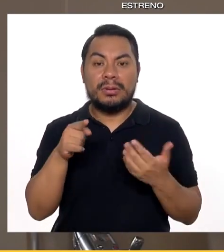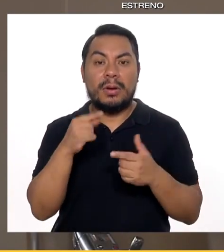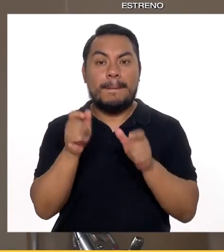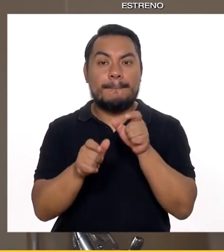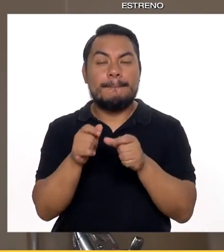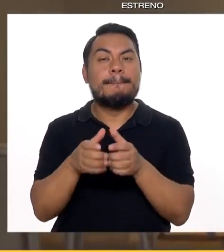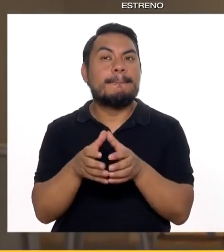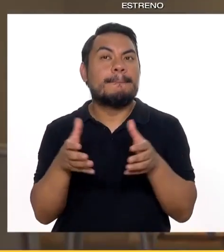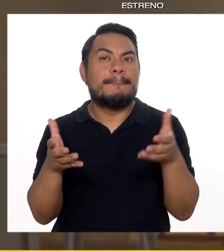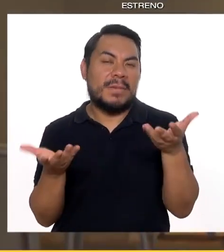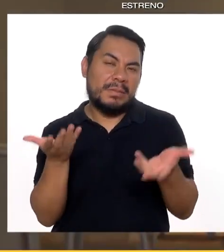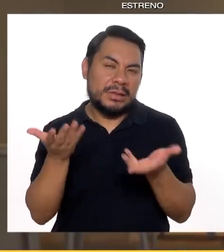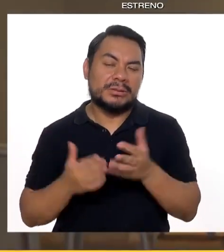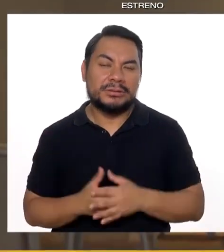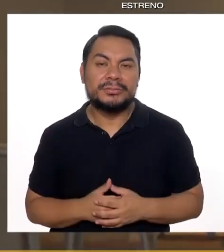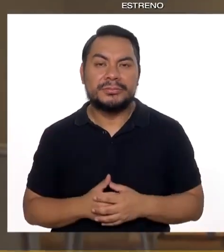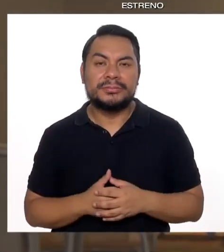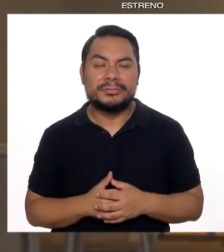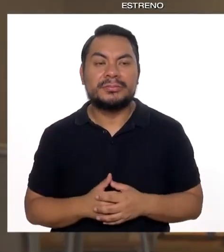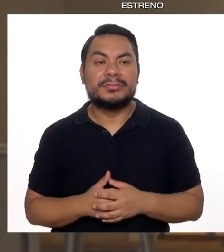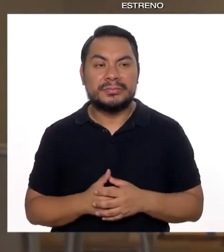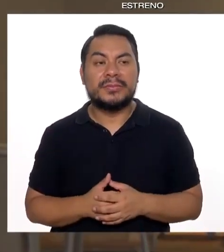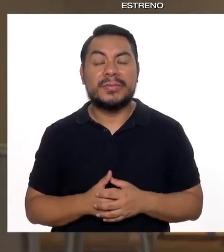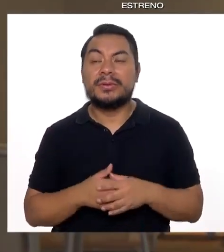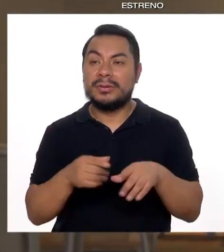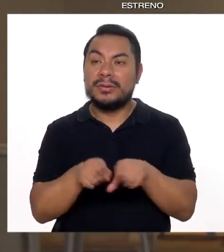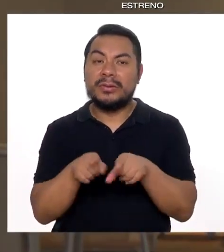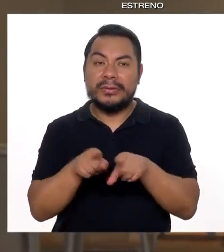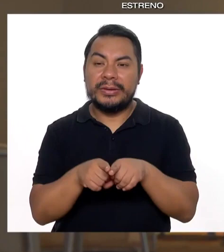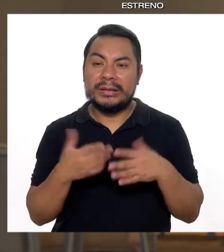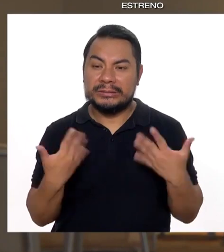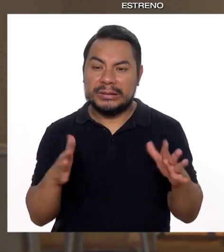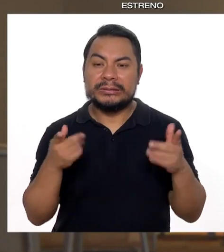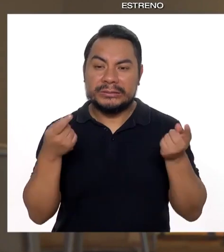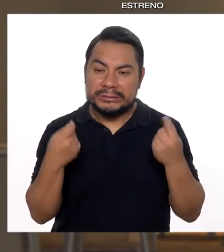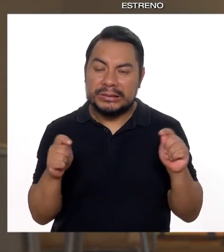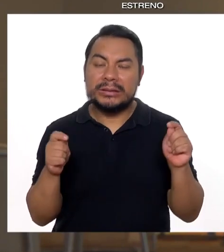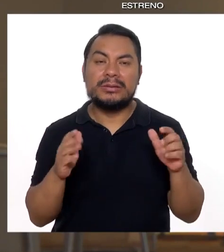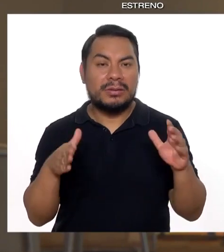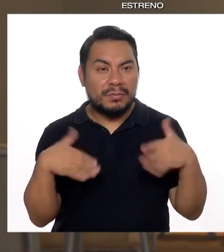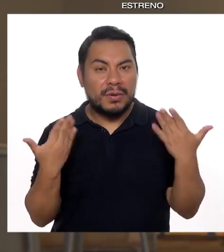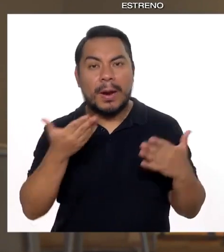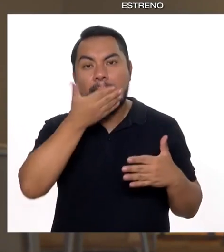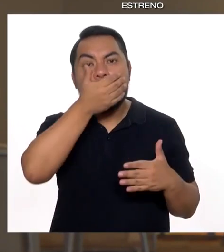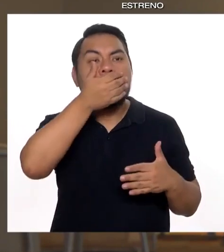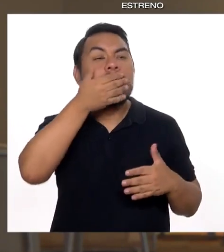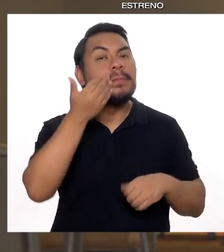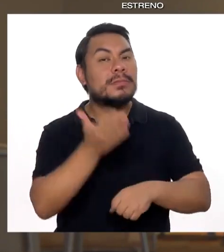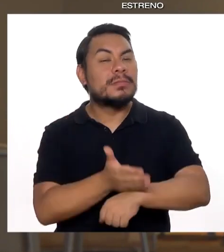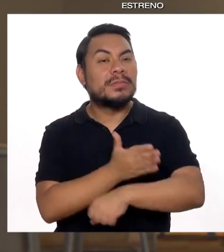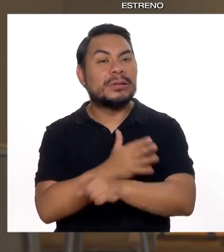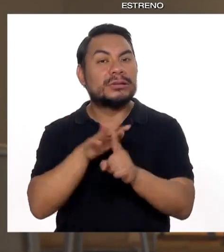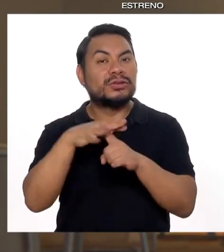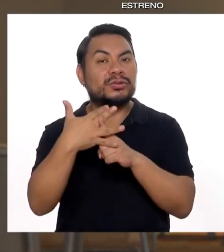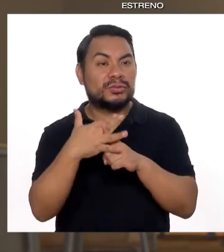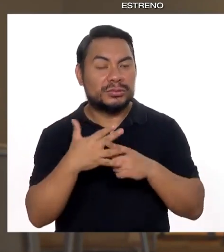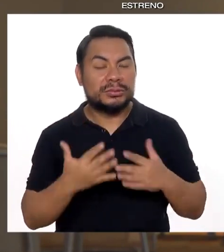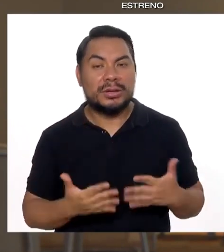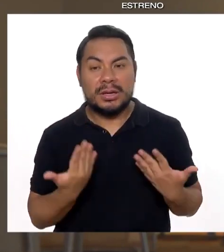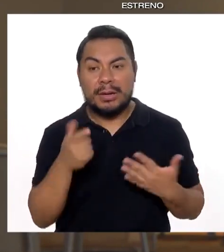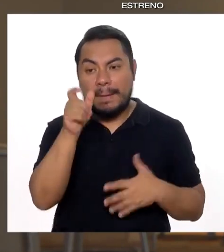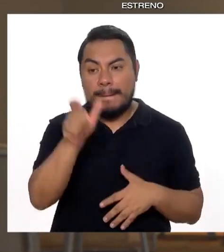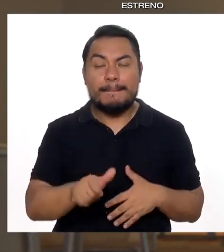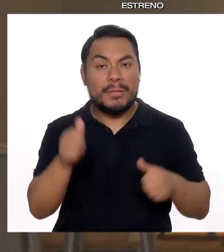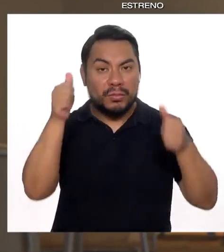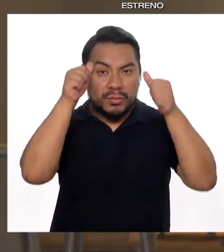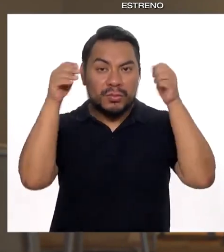ha elevado. O sea, adecuadamente se está tratando de poder mejorar la situación en la que está